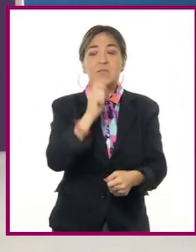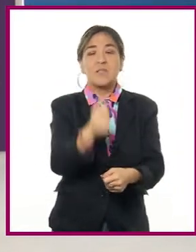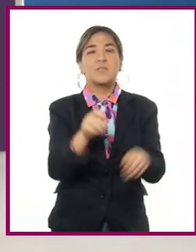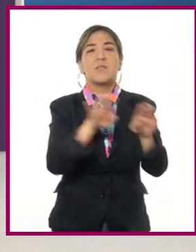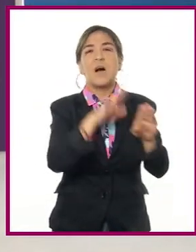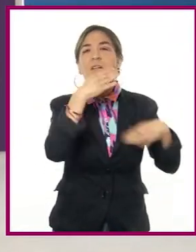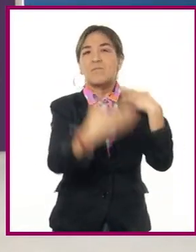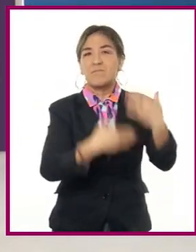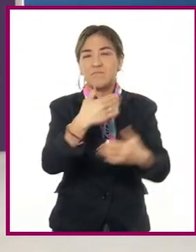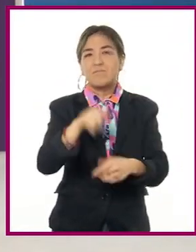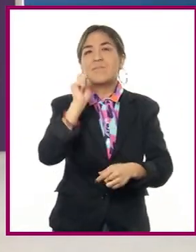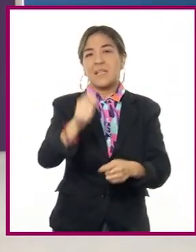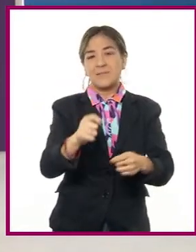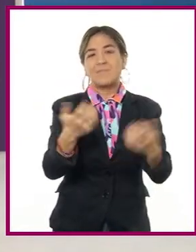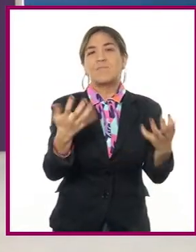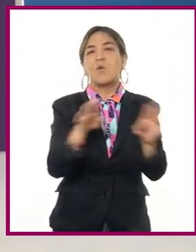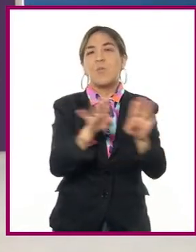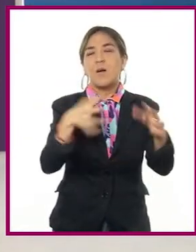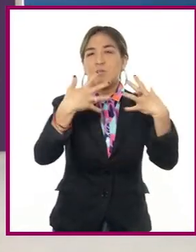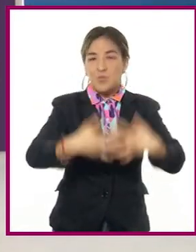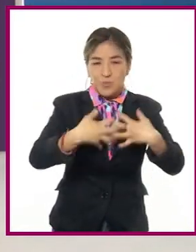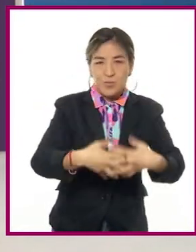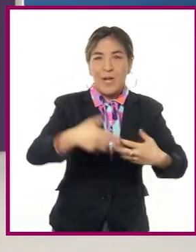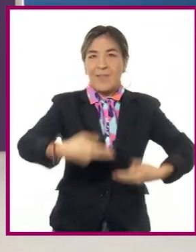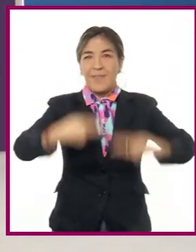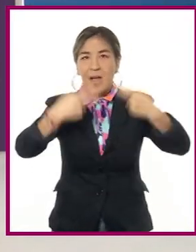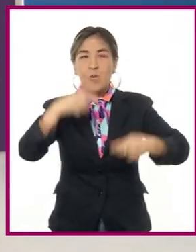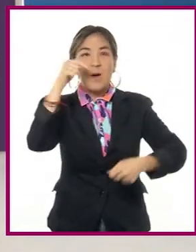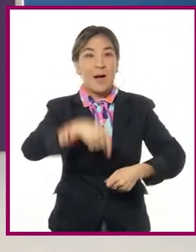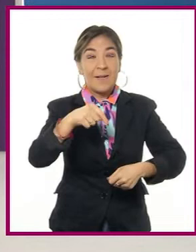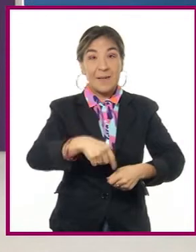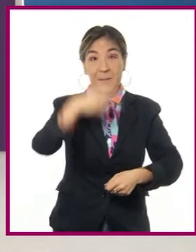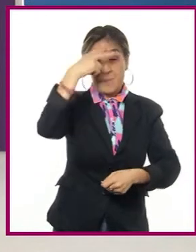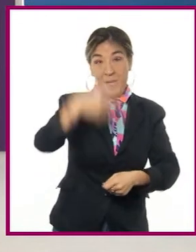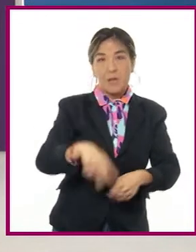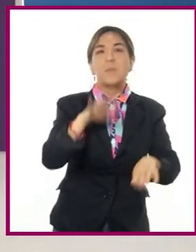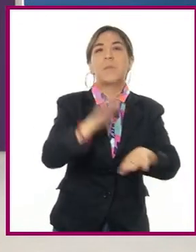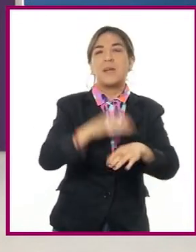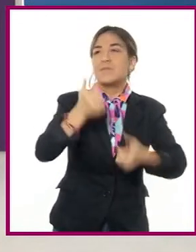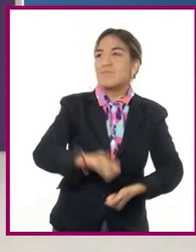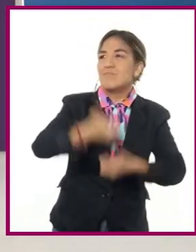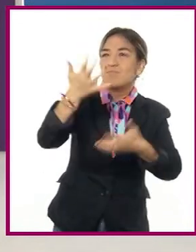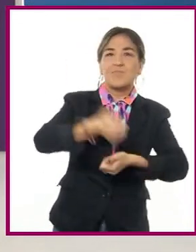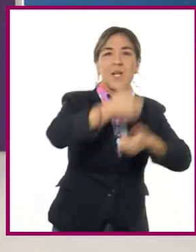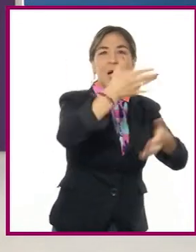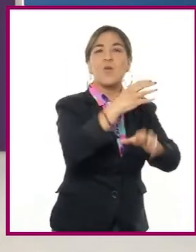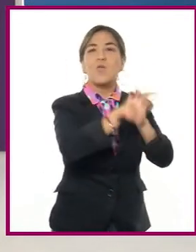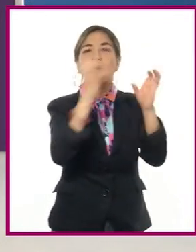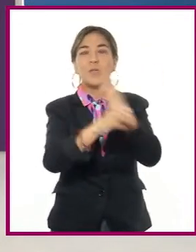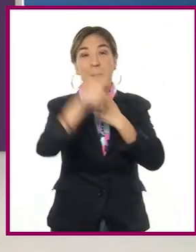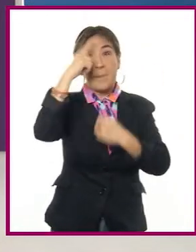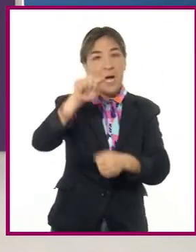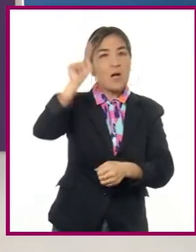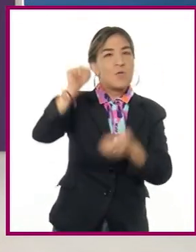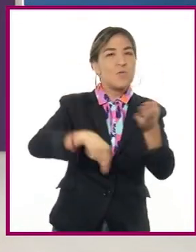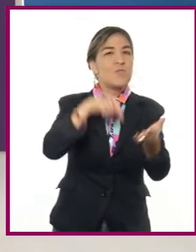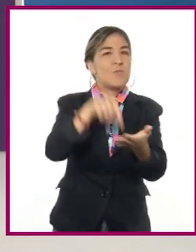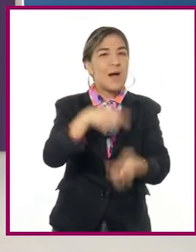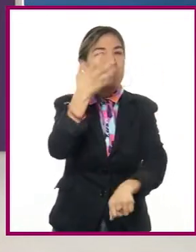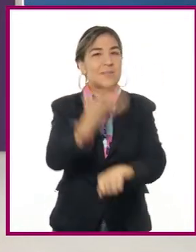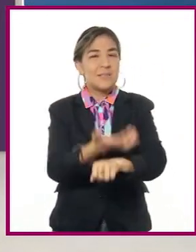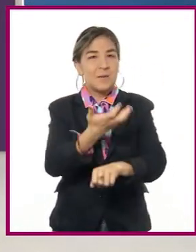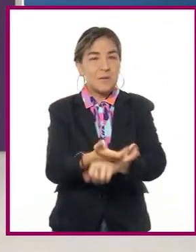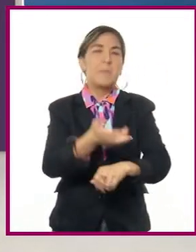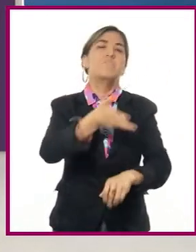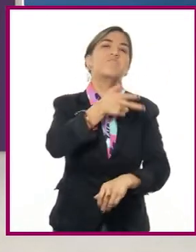proceso de industrialización de nuestro país, ya que se convirtió en un proveedor de diversos productos para Estados Unidos de América,